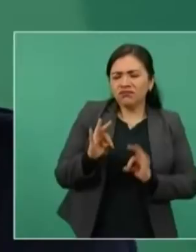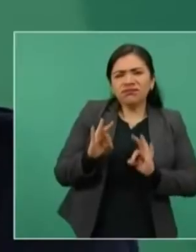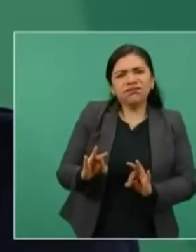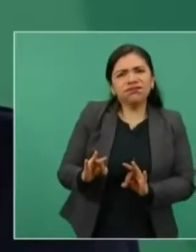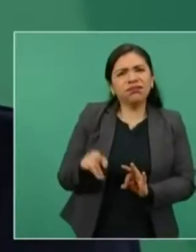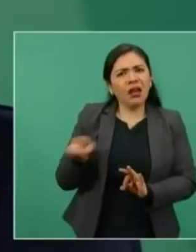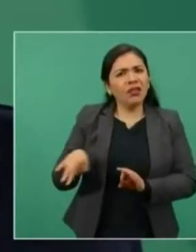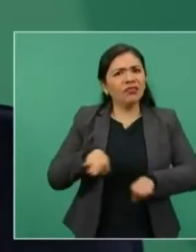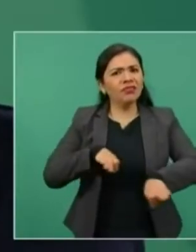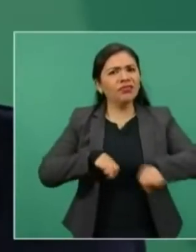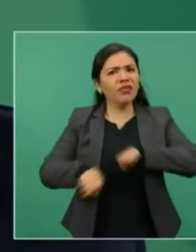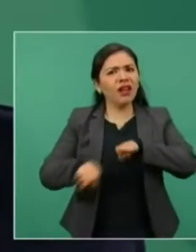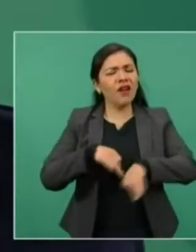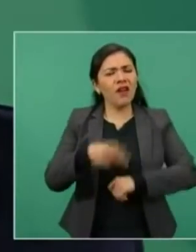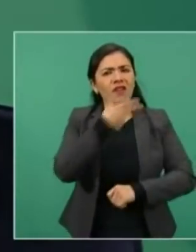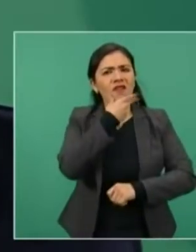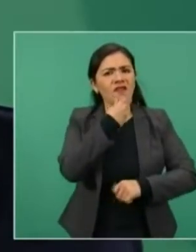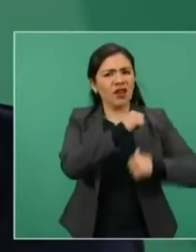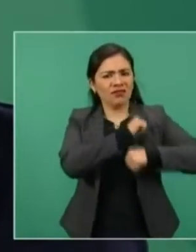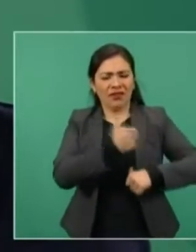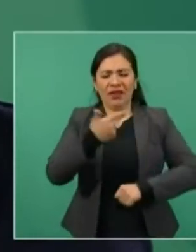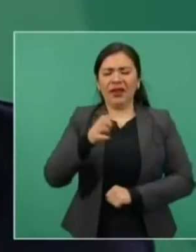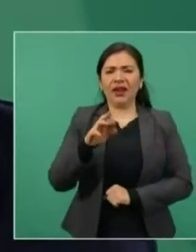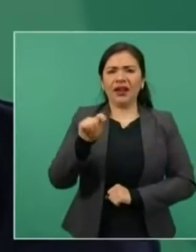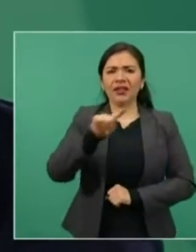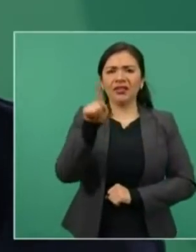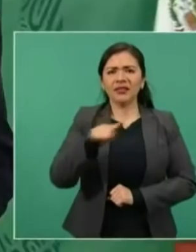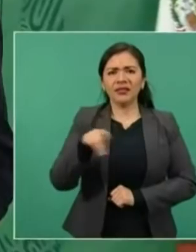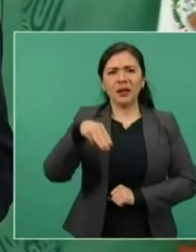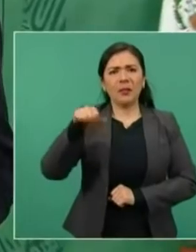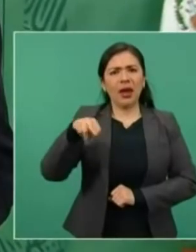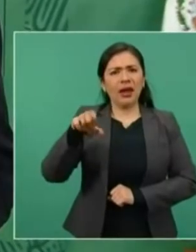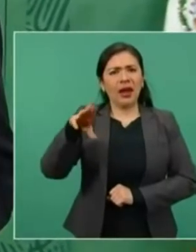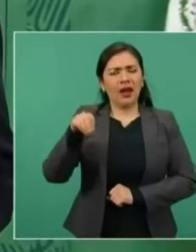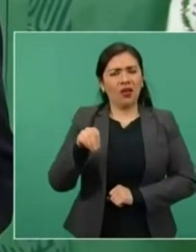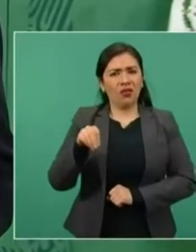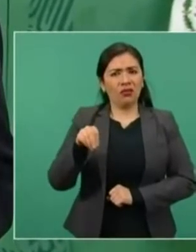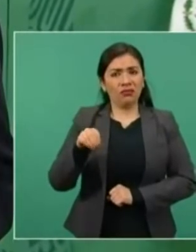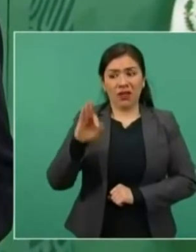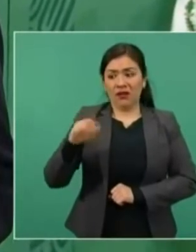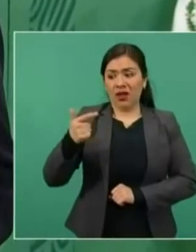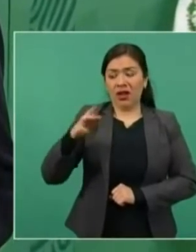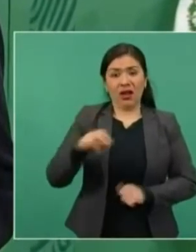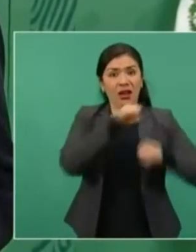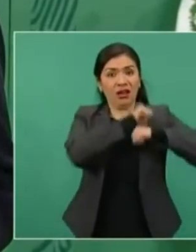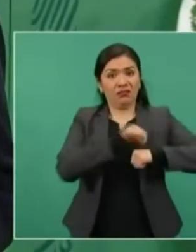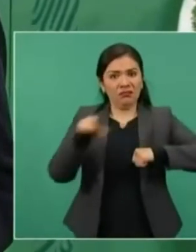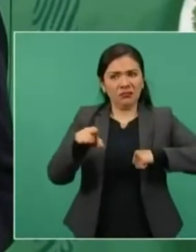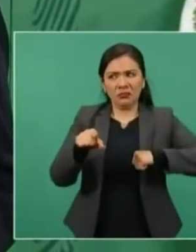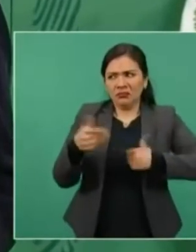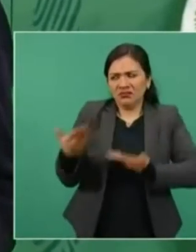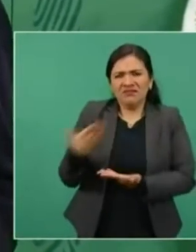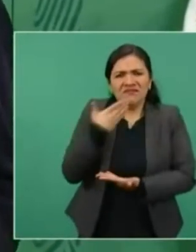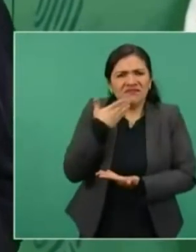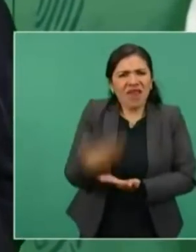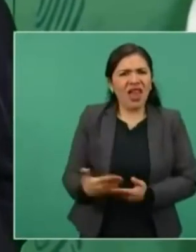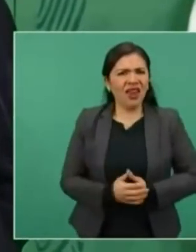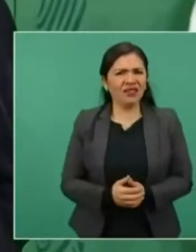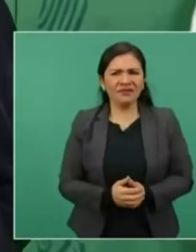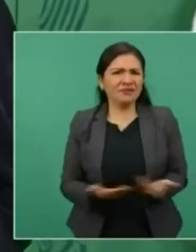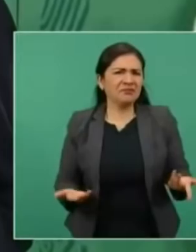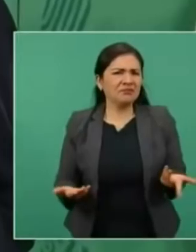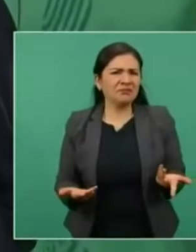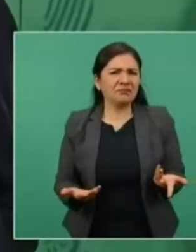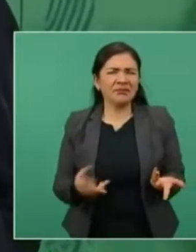con la labor del fiscal general de la república entonces es